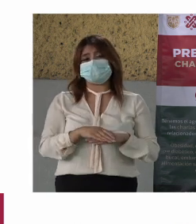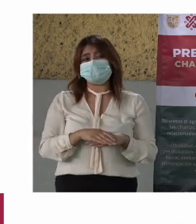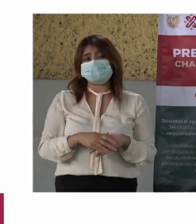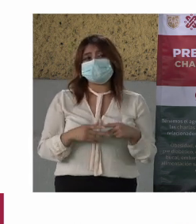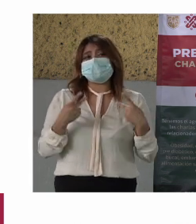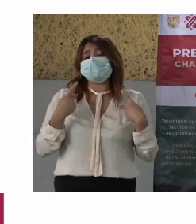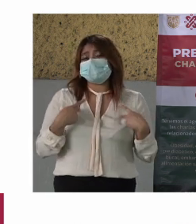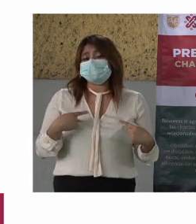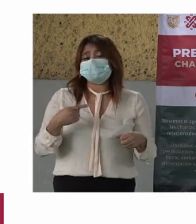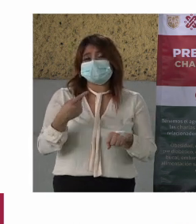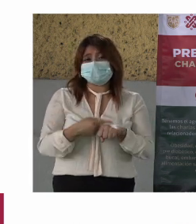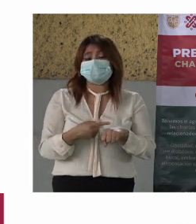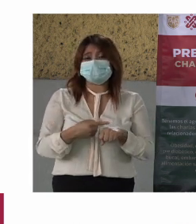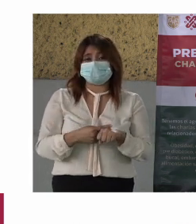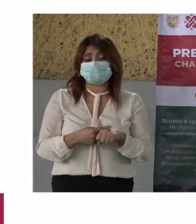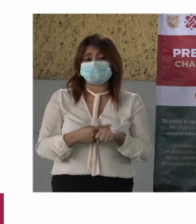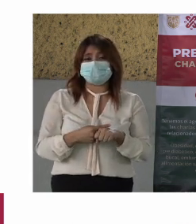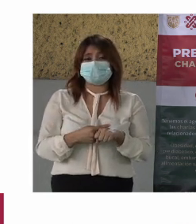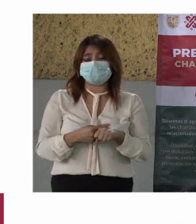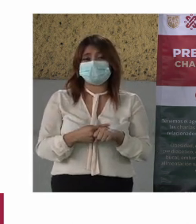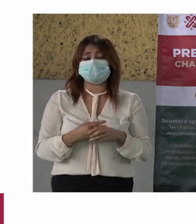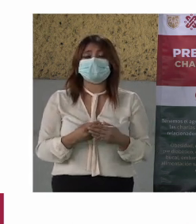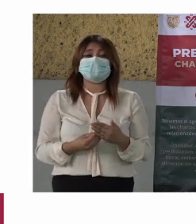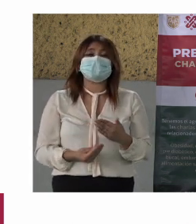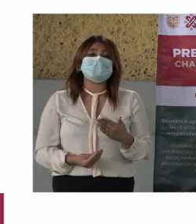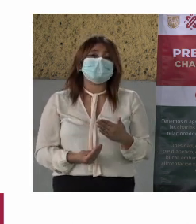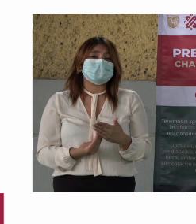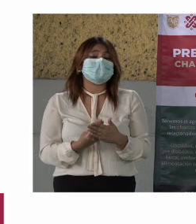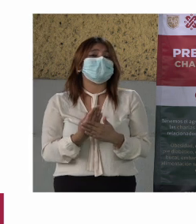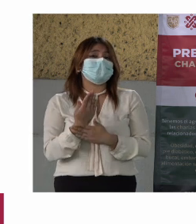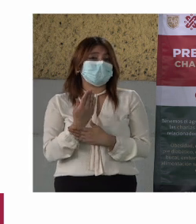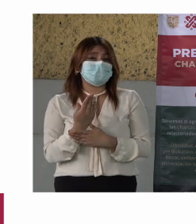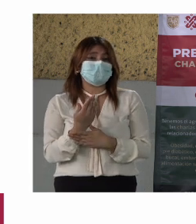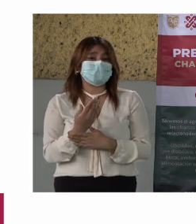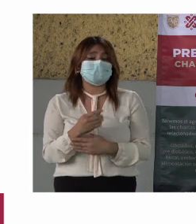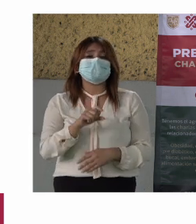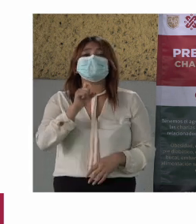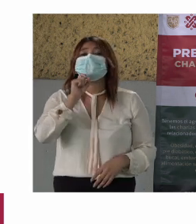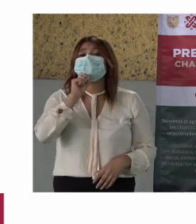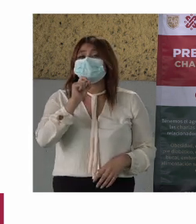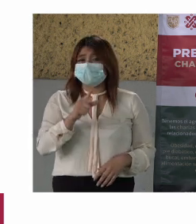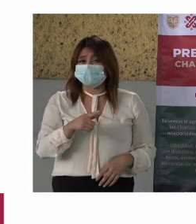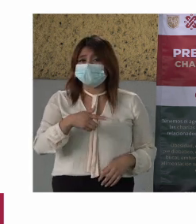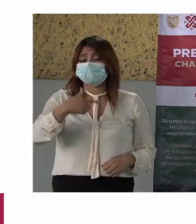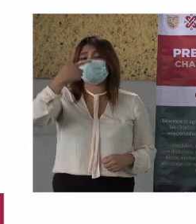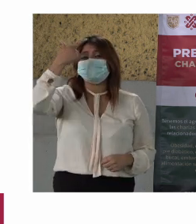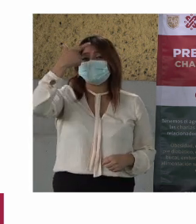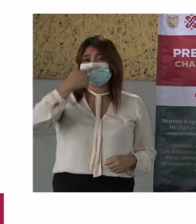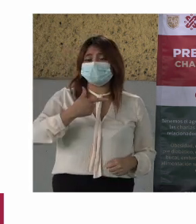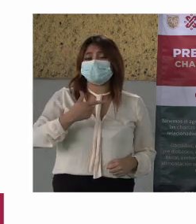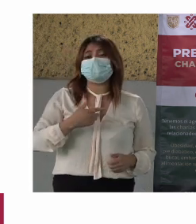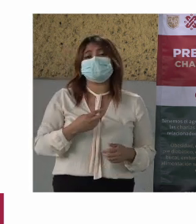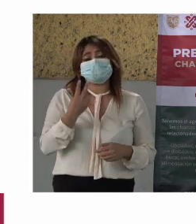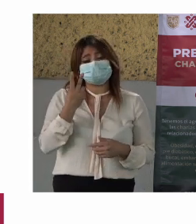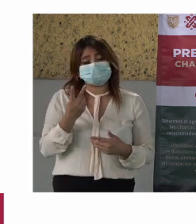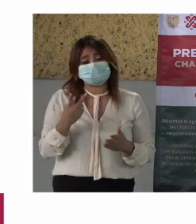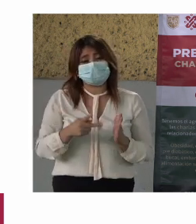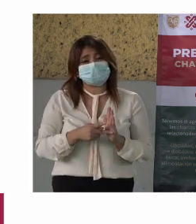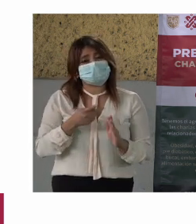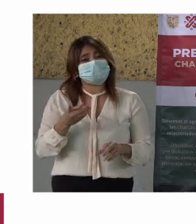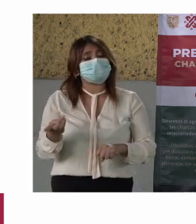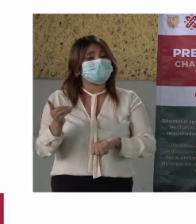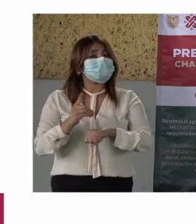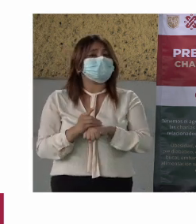insulina en la mañana y también en la noche. O cuando todavía no alcanzamos ese control, dependiendo de qué